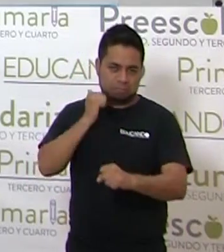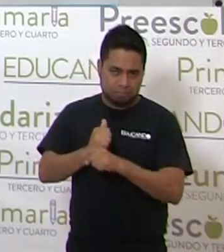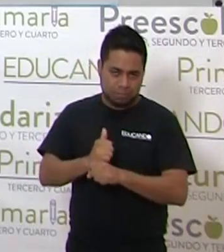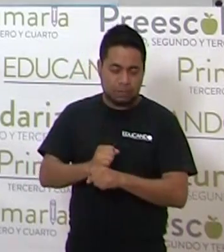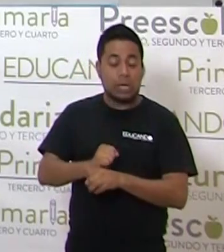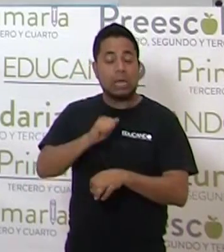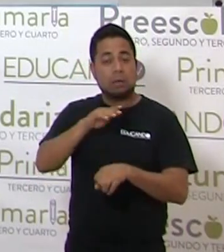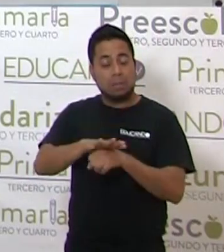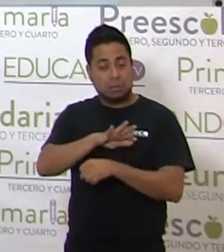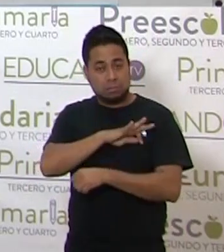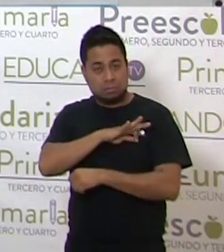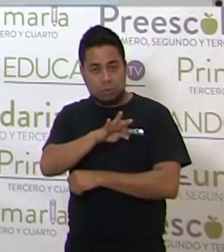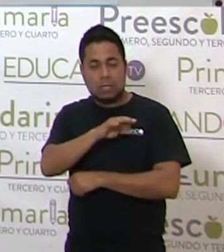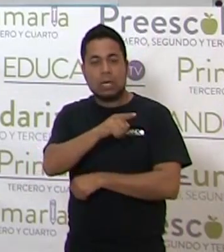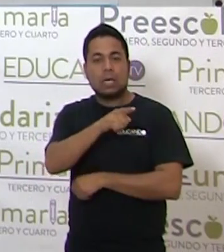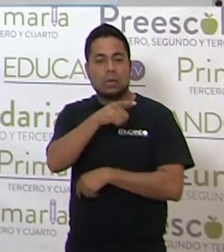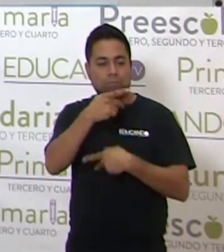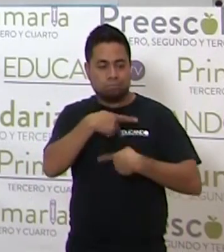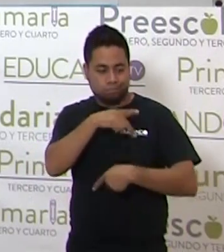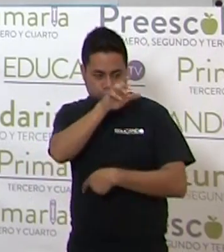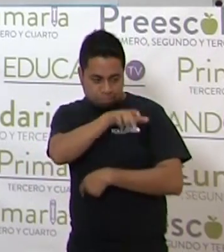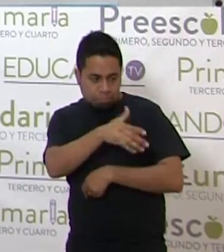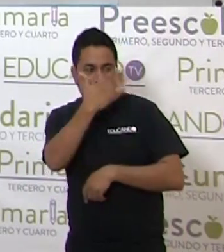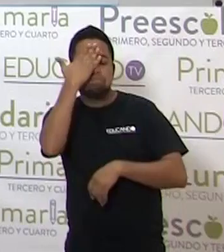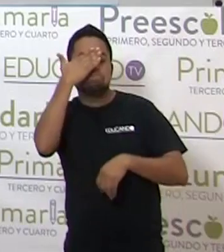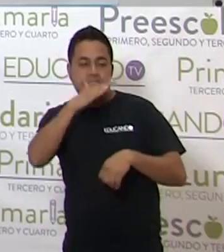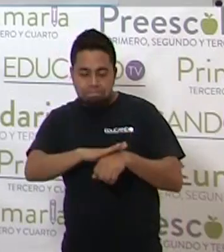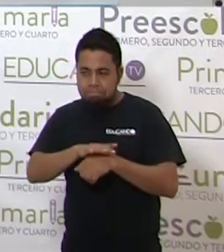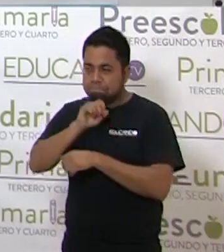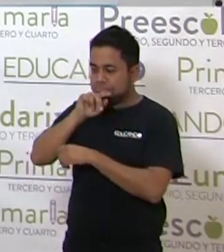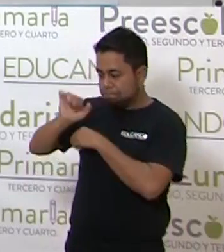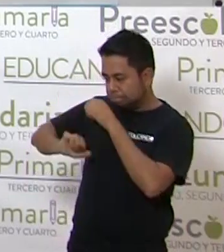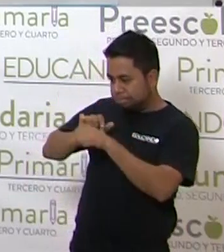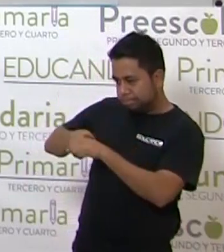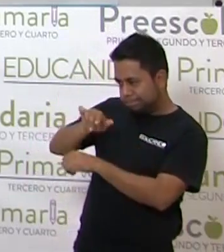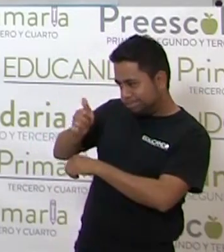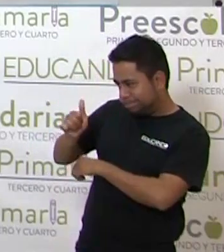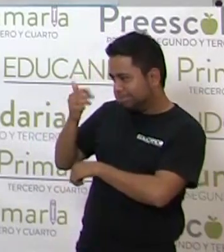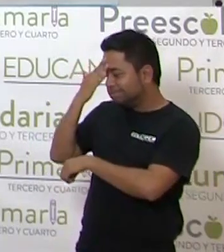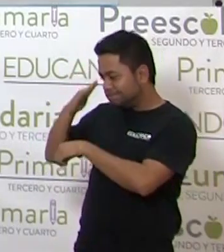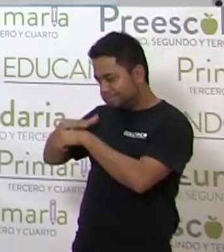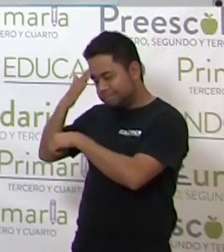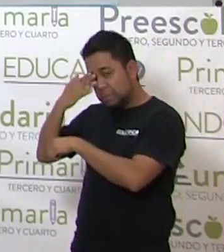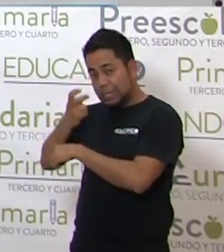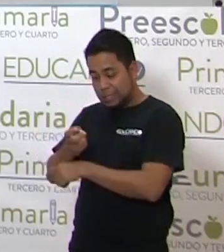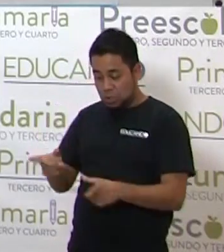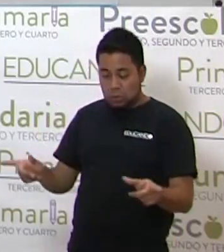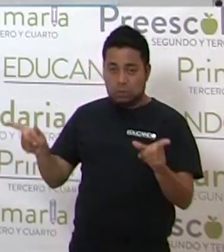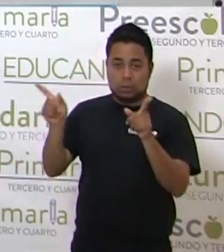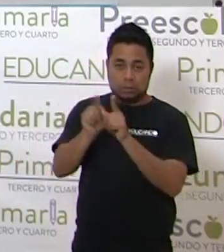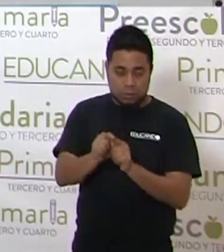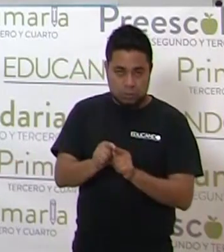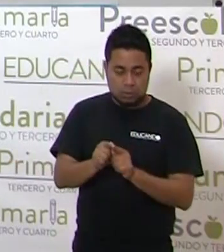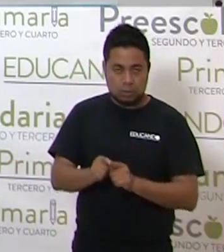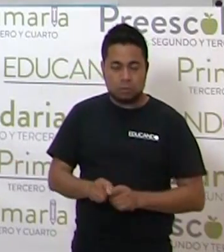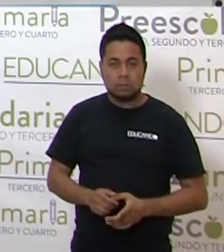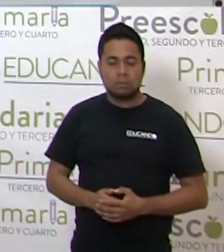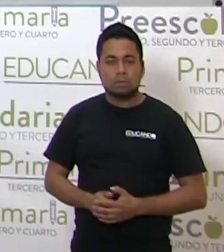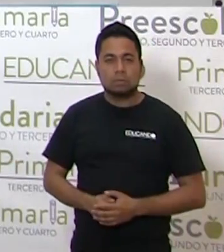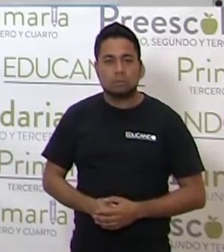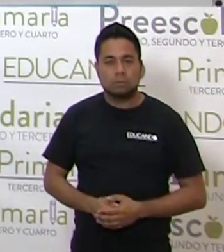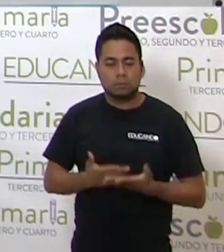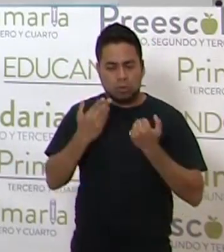la capacidad de recordar a personas y a otros animales. Con esto cierra. Esto no tiene que ver